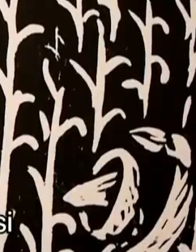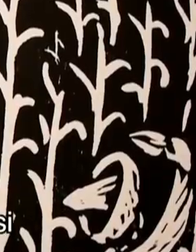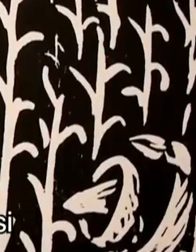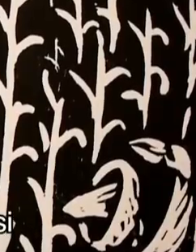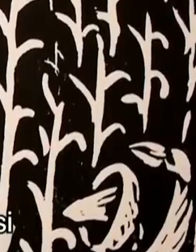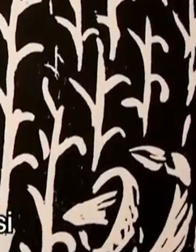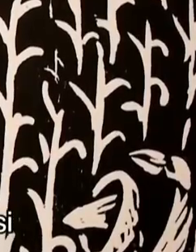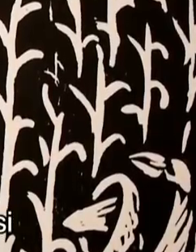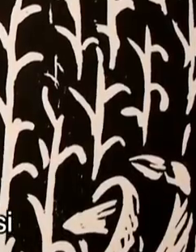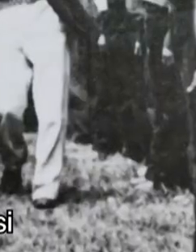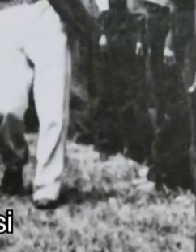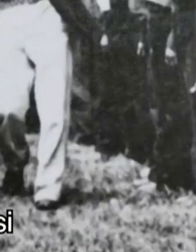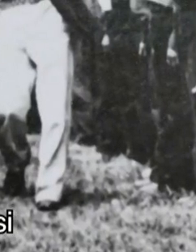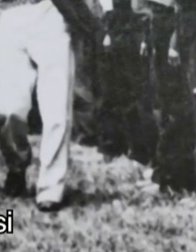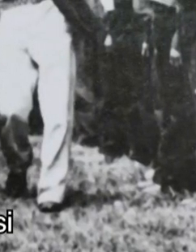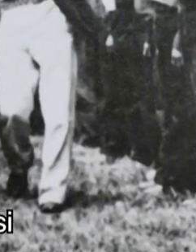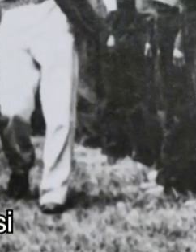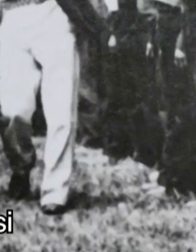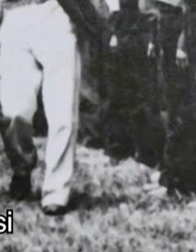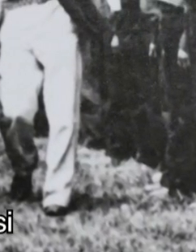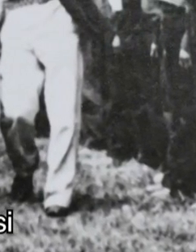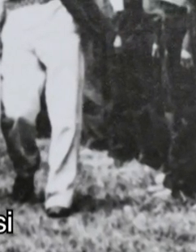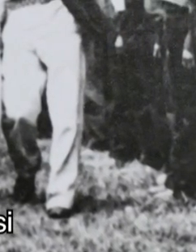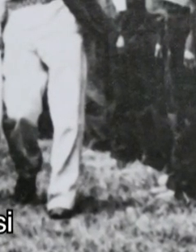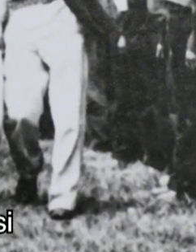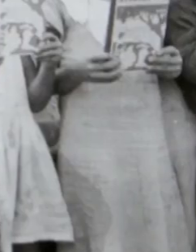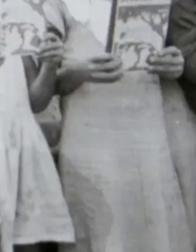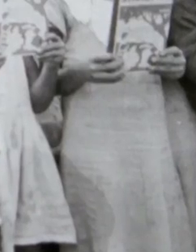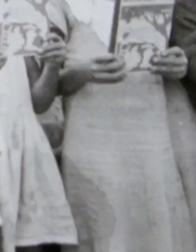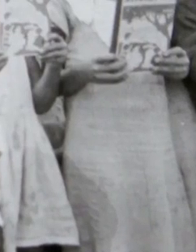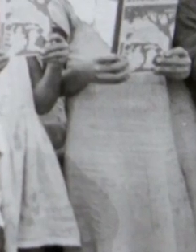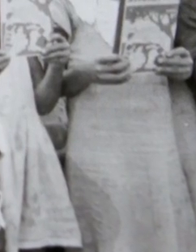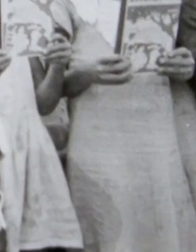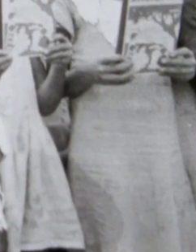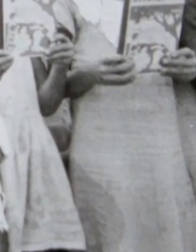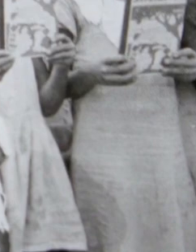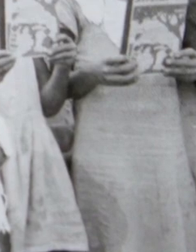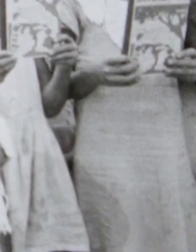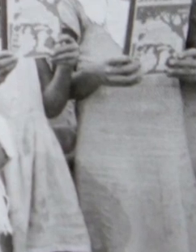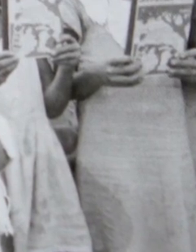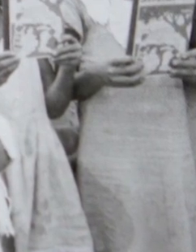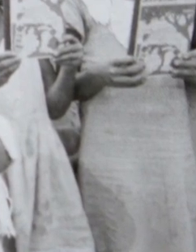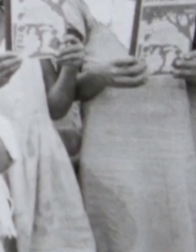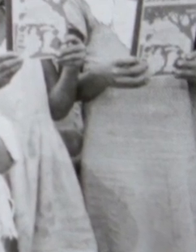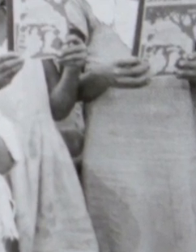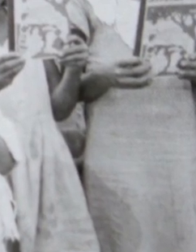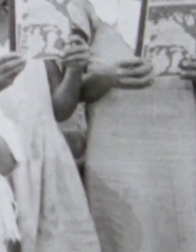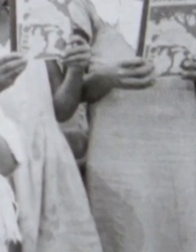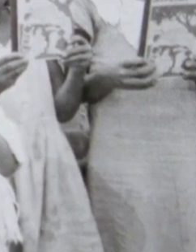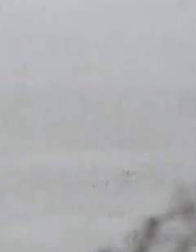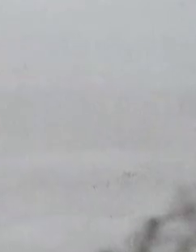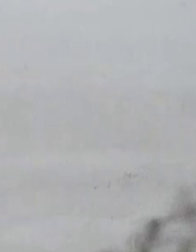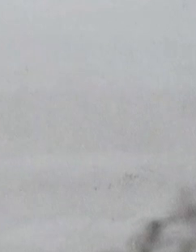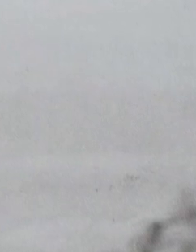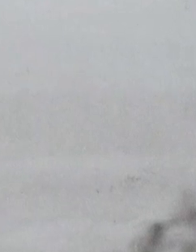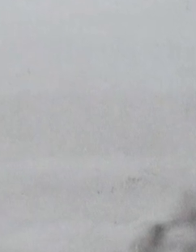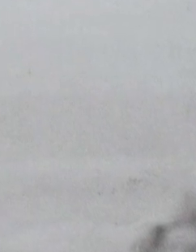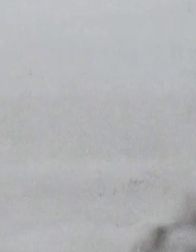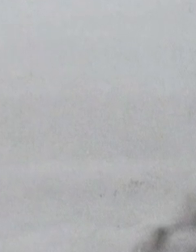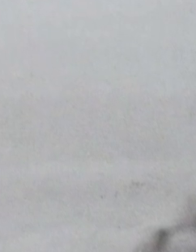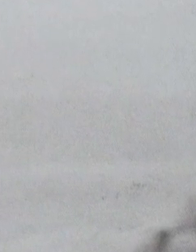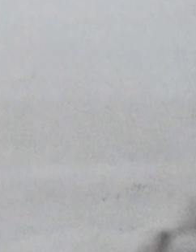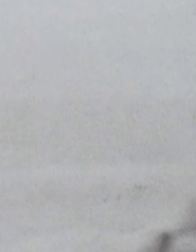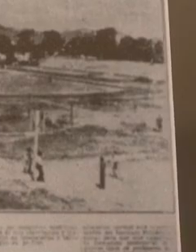directamente para casi 800 mil familias campesinas. Ordenó campañas masivas de alfabetización y salud y la